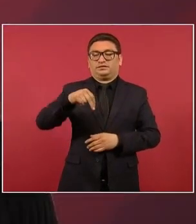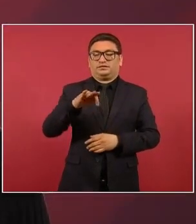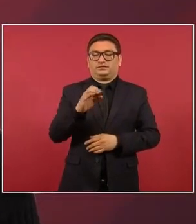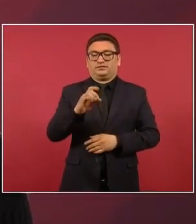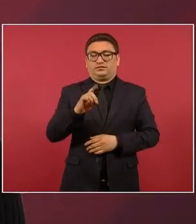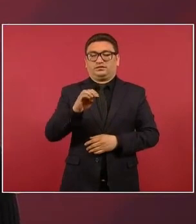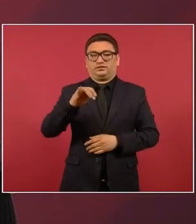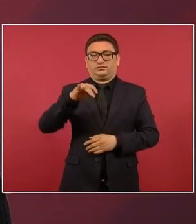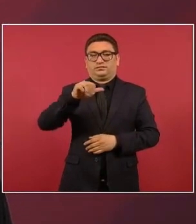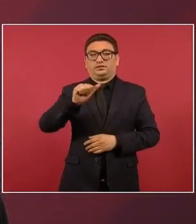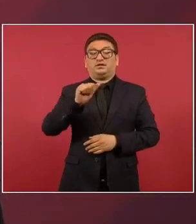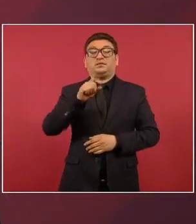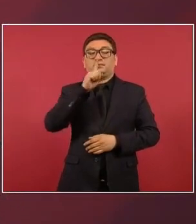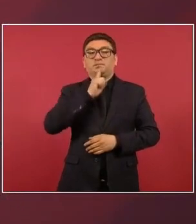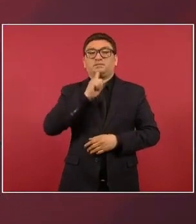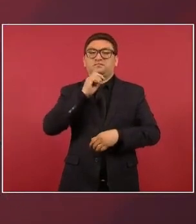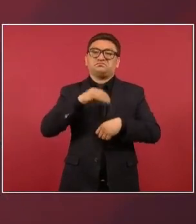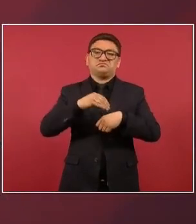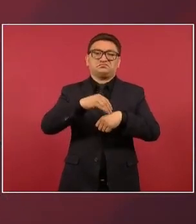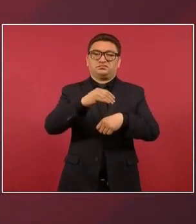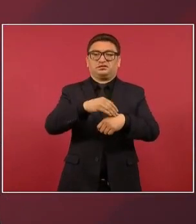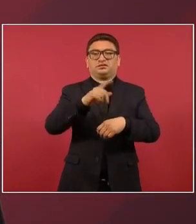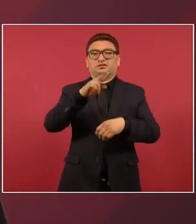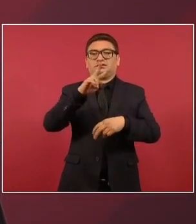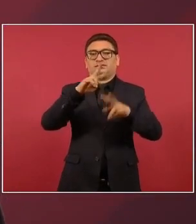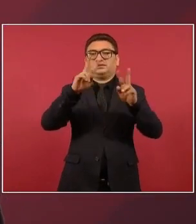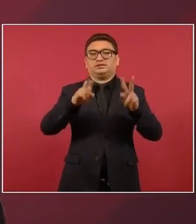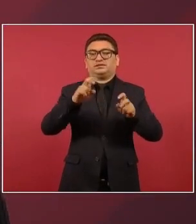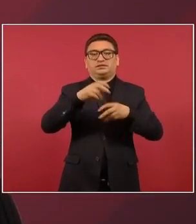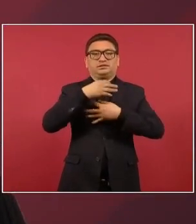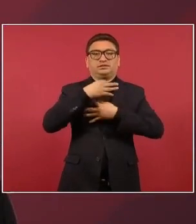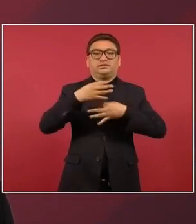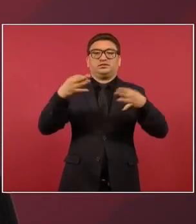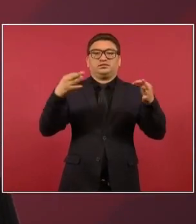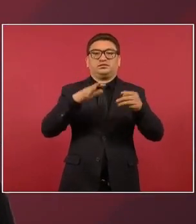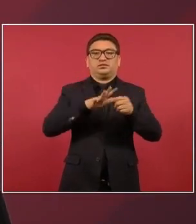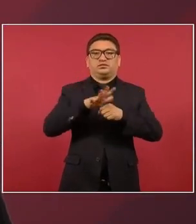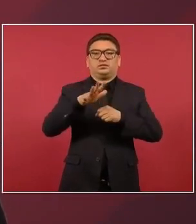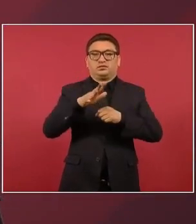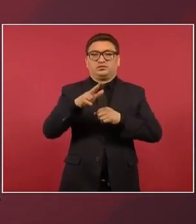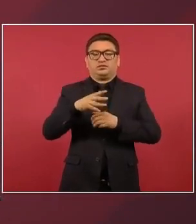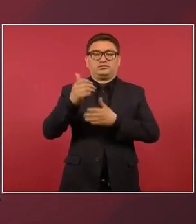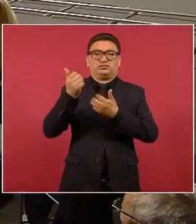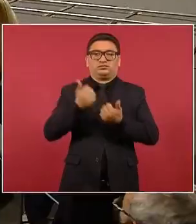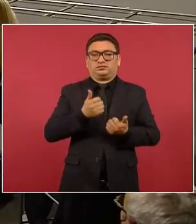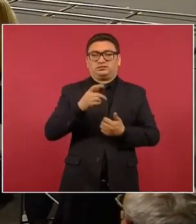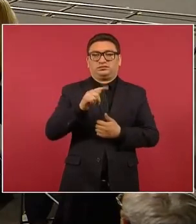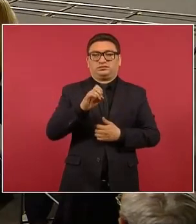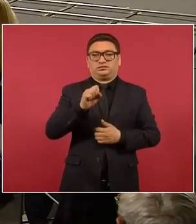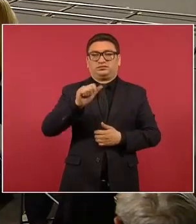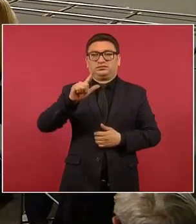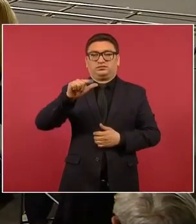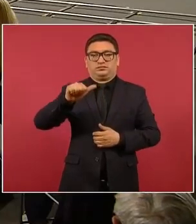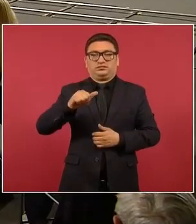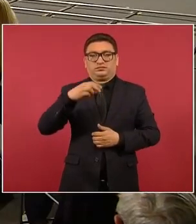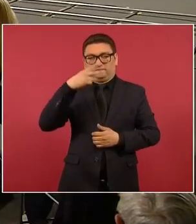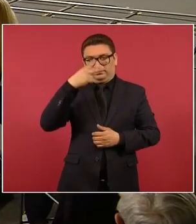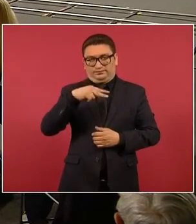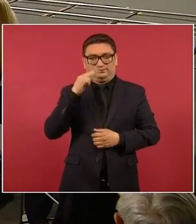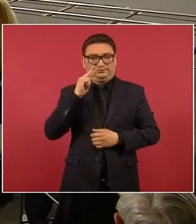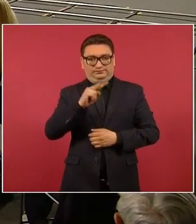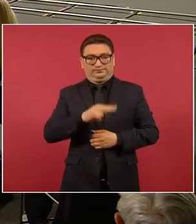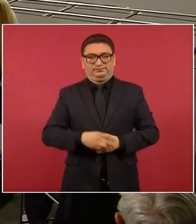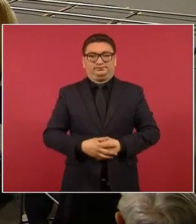con más mentiras sobre el anuncio de la instalación de Tesla en México. Vamos a verlo.